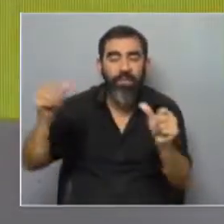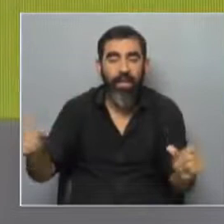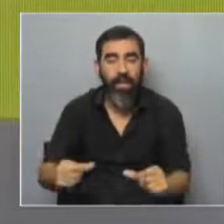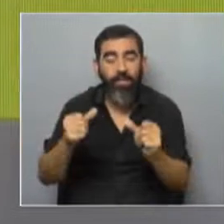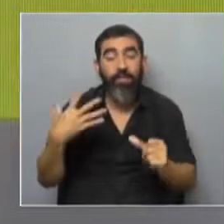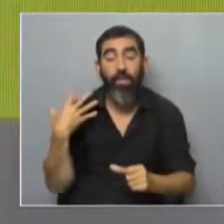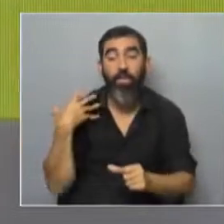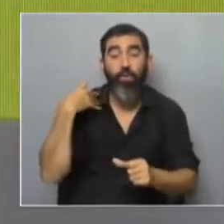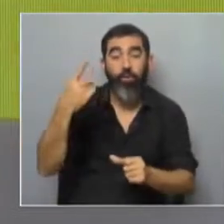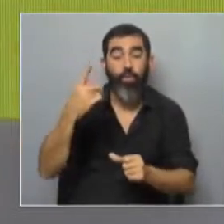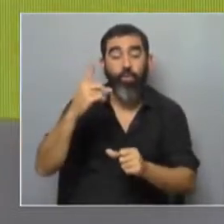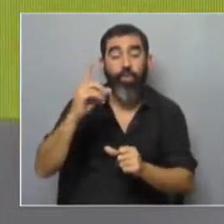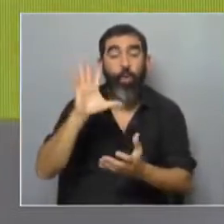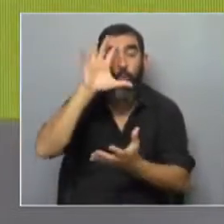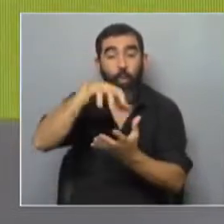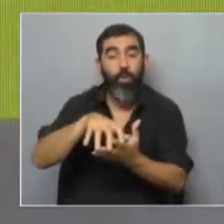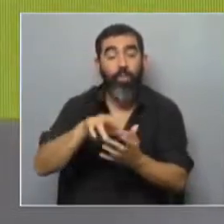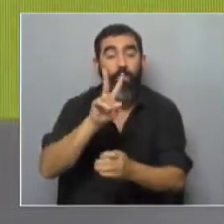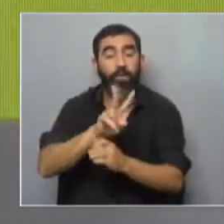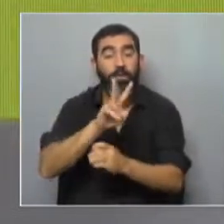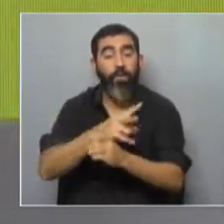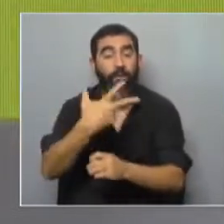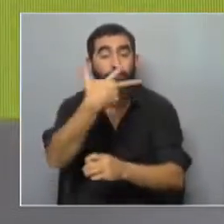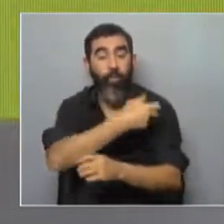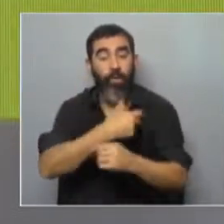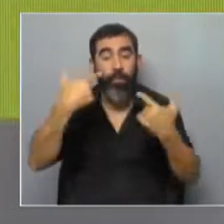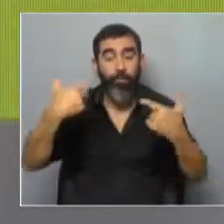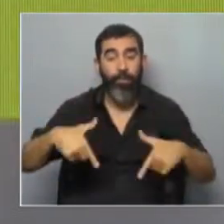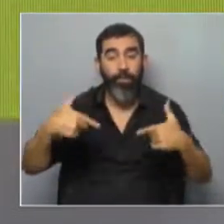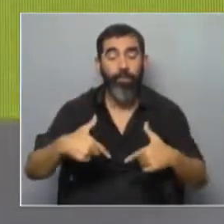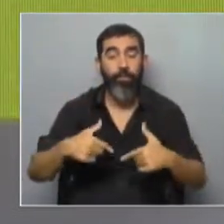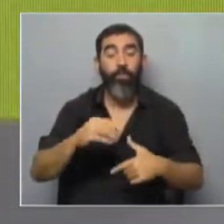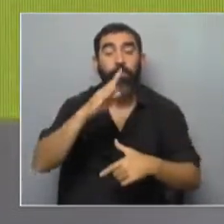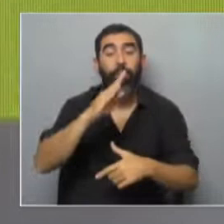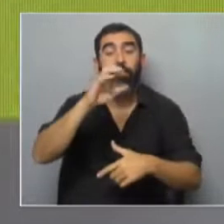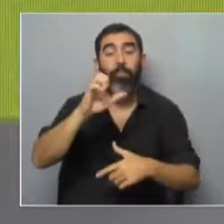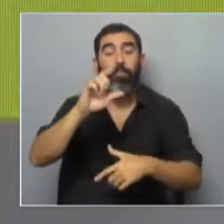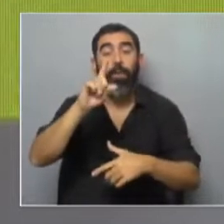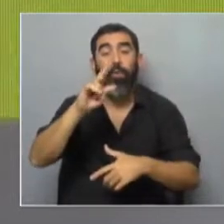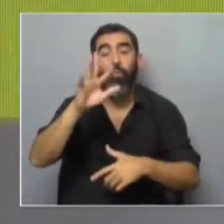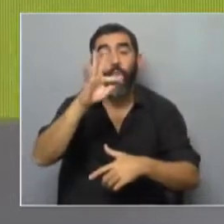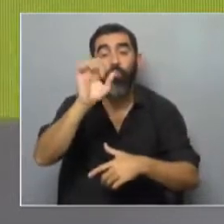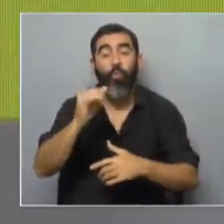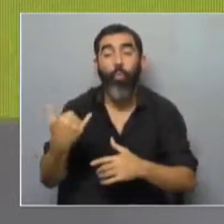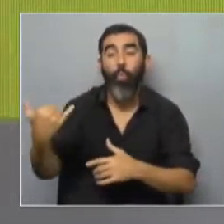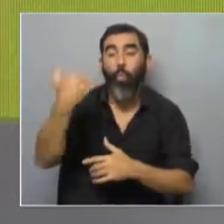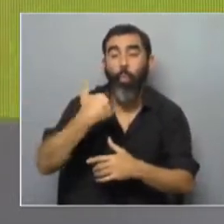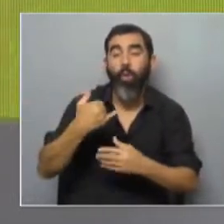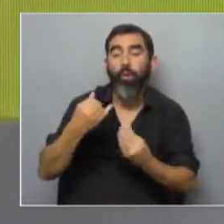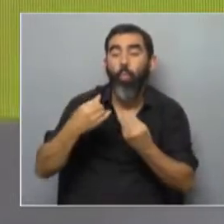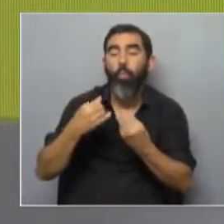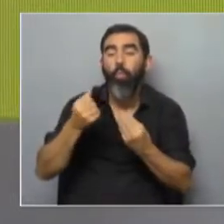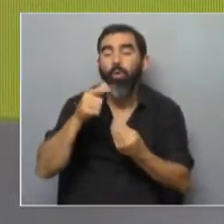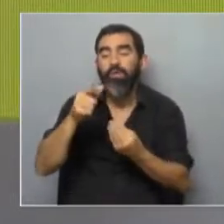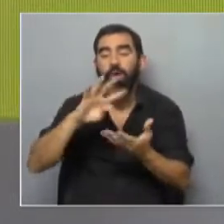con el director de la unidad de inmunizaciones del Ministerio, el médico Gabriel Pelufo, que nos va a contar entonces un poquito más